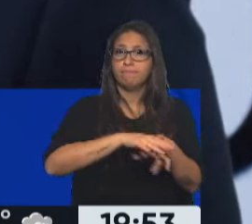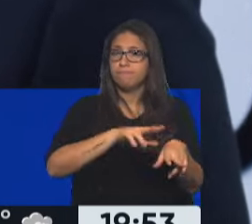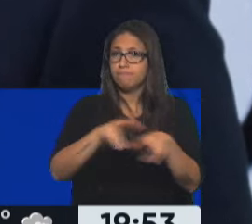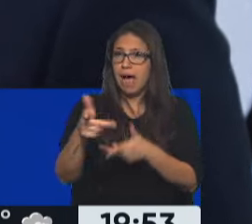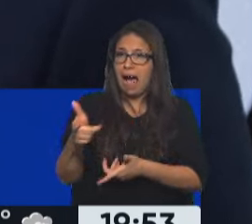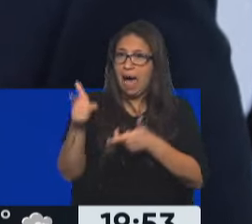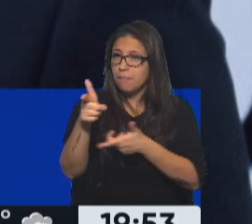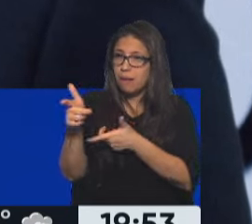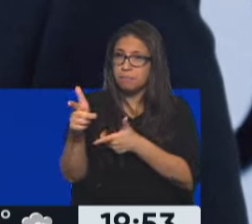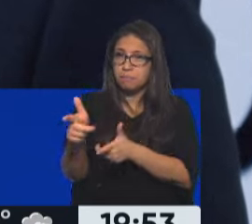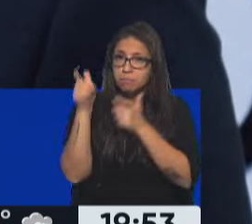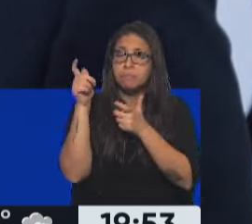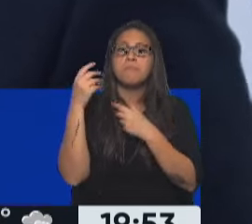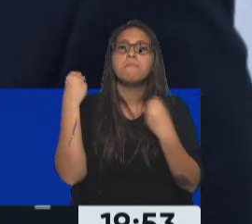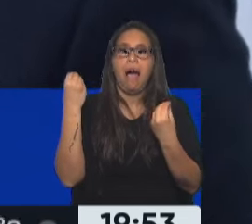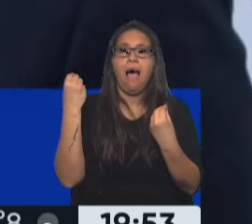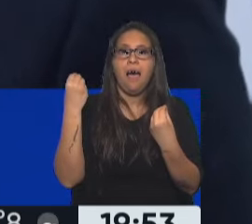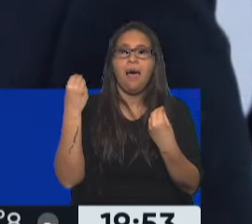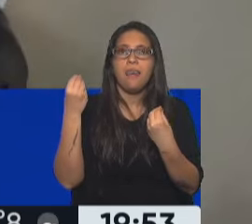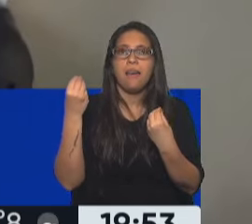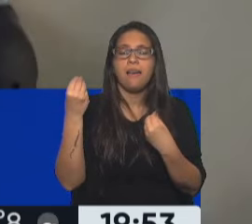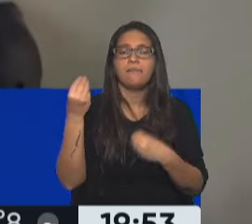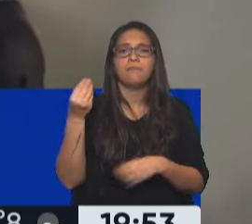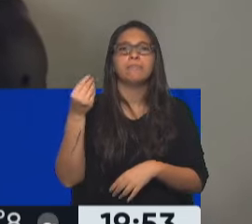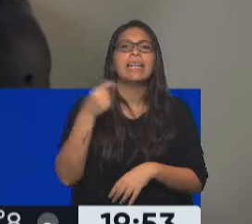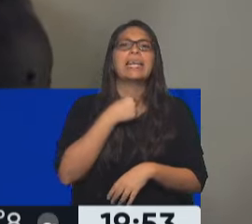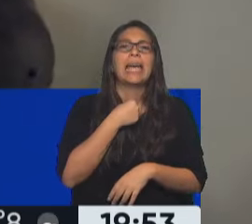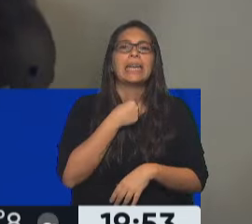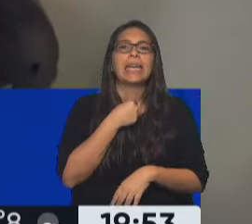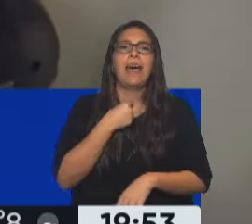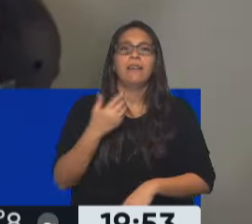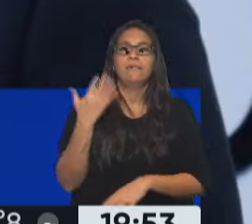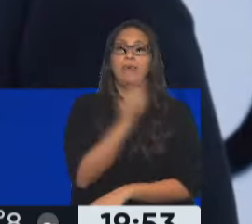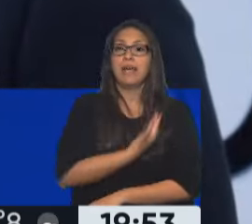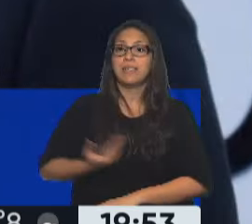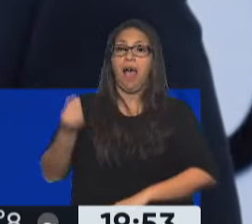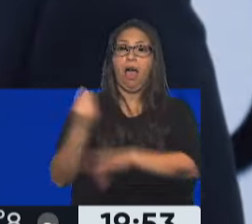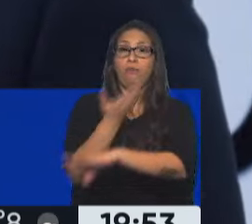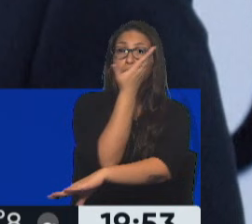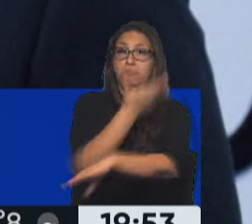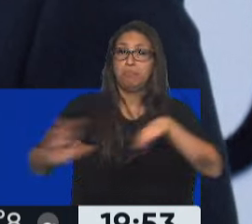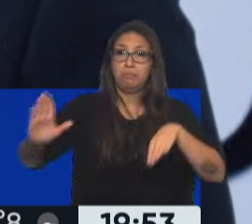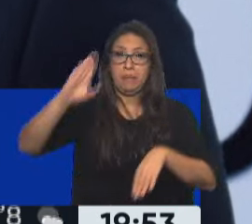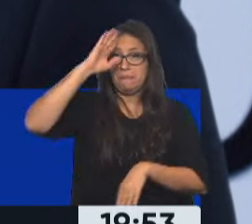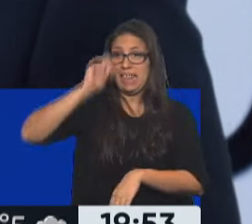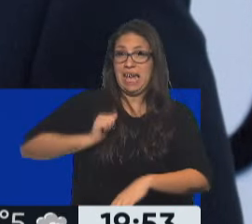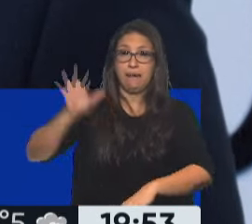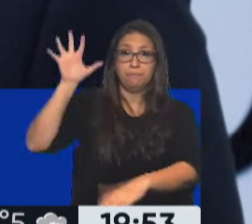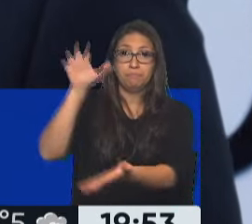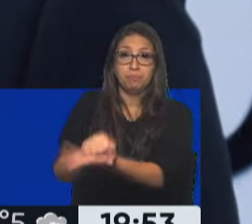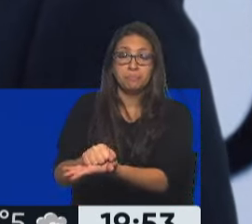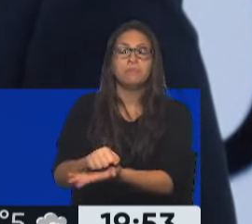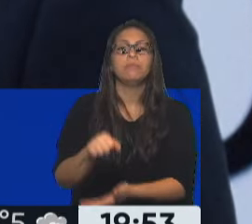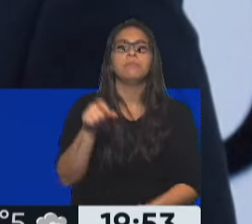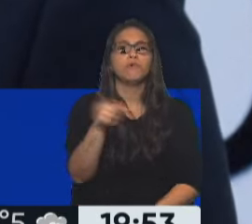poder perpetrar y consolidar lo que era un golpe de Estado militar. De acuerdo a la documentación que hemos